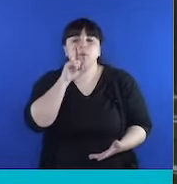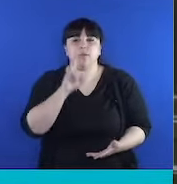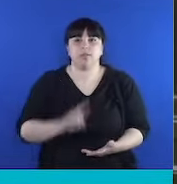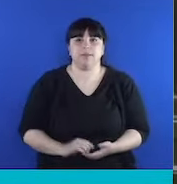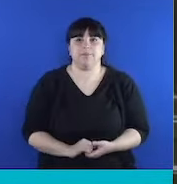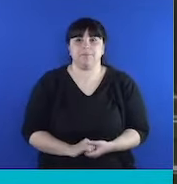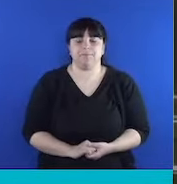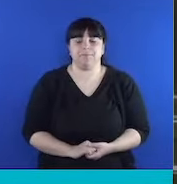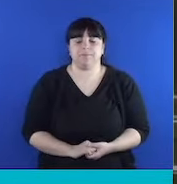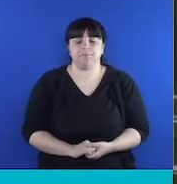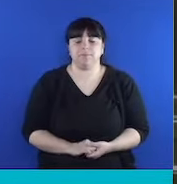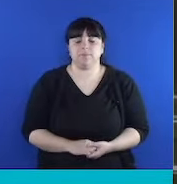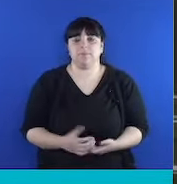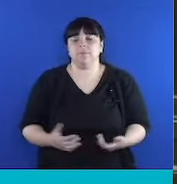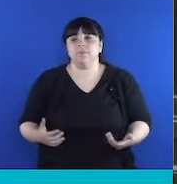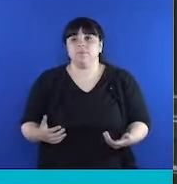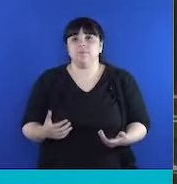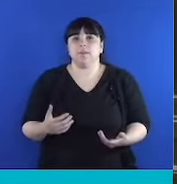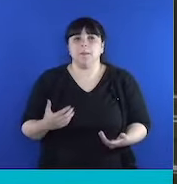Señor presidente,